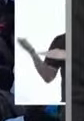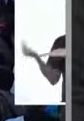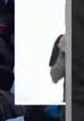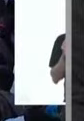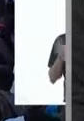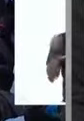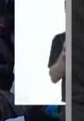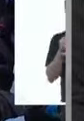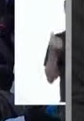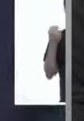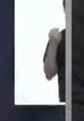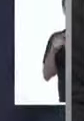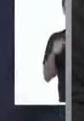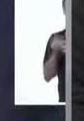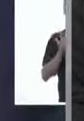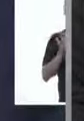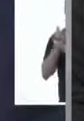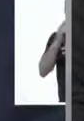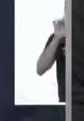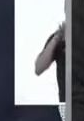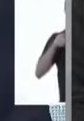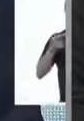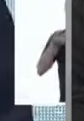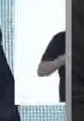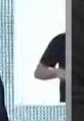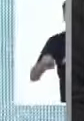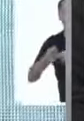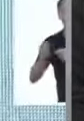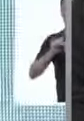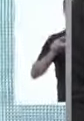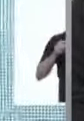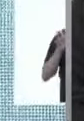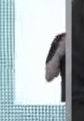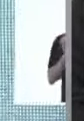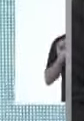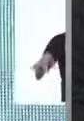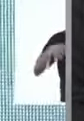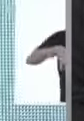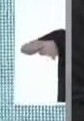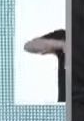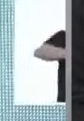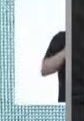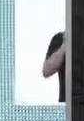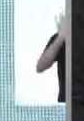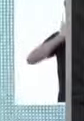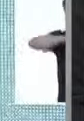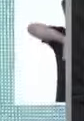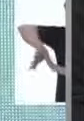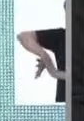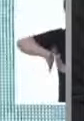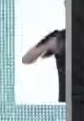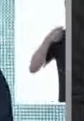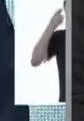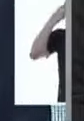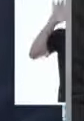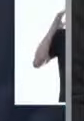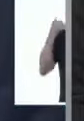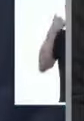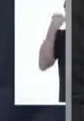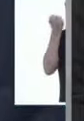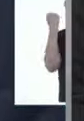conocidos, ni siquiera por las redes personales, por interpósitas personas, de una desazón muy grande, de